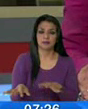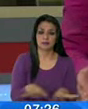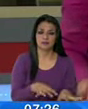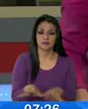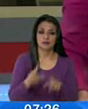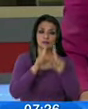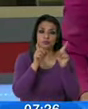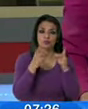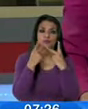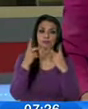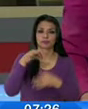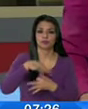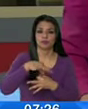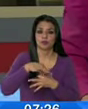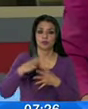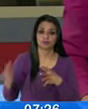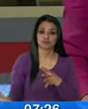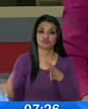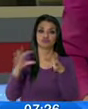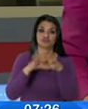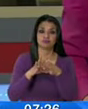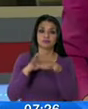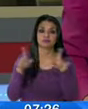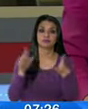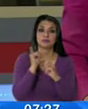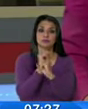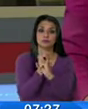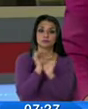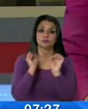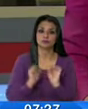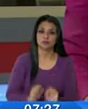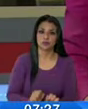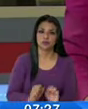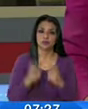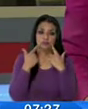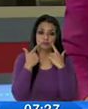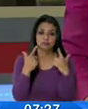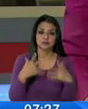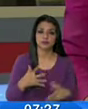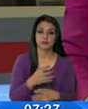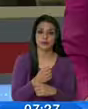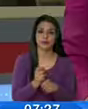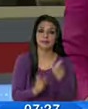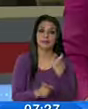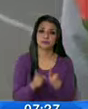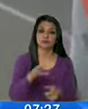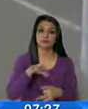popular. Trabajarán en conjunto con otras entidades para así precautelar la seguridad de los sufragantes.